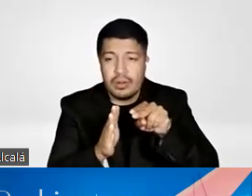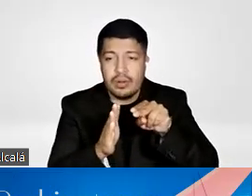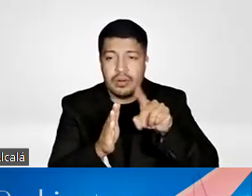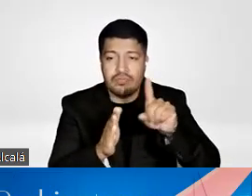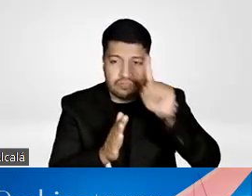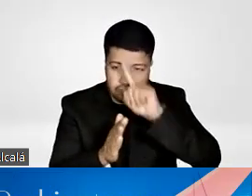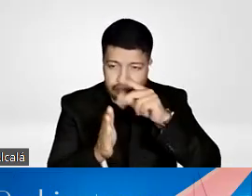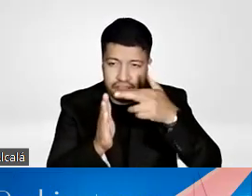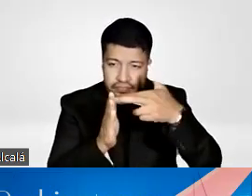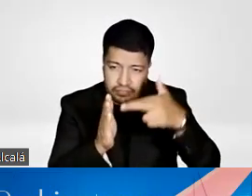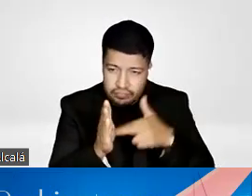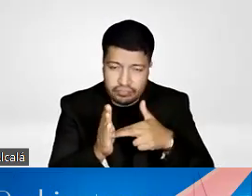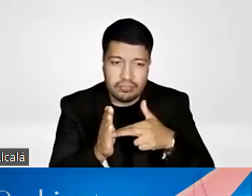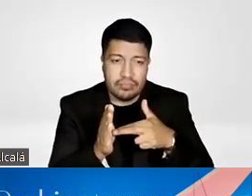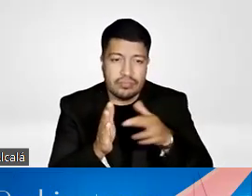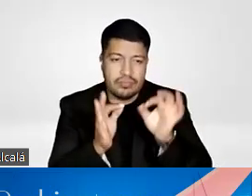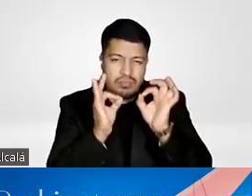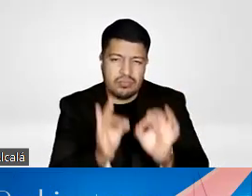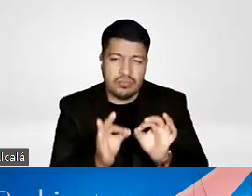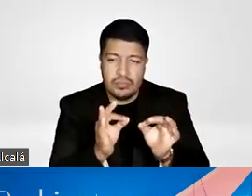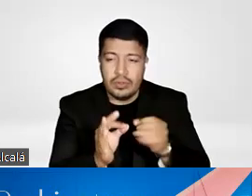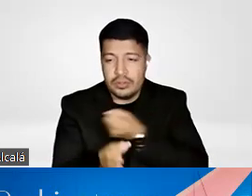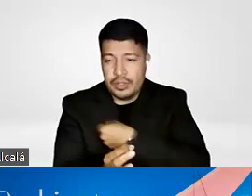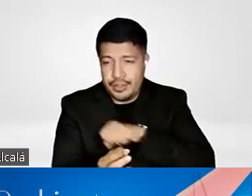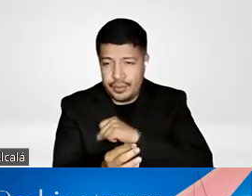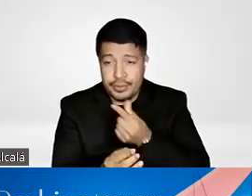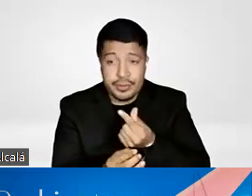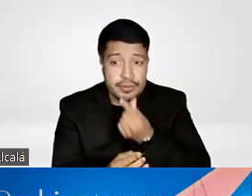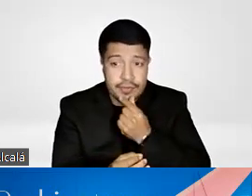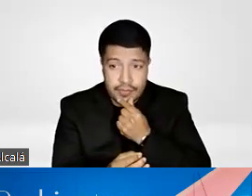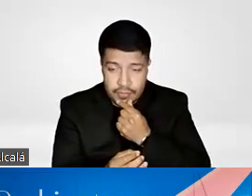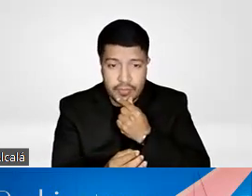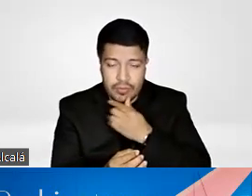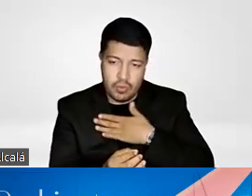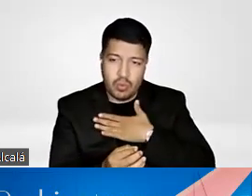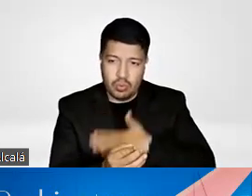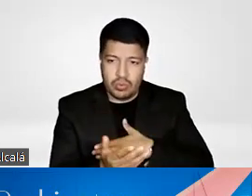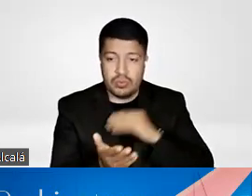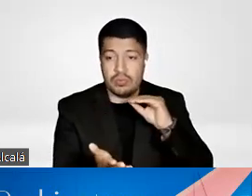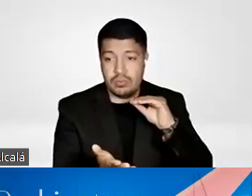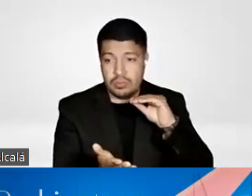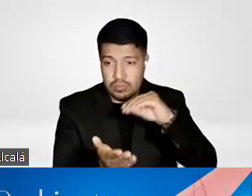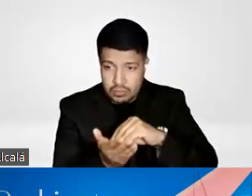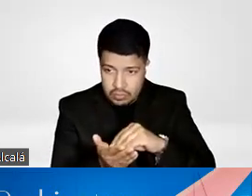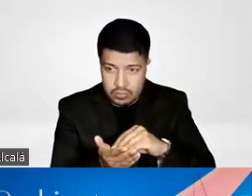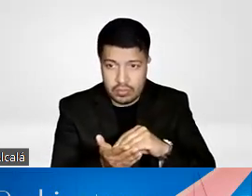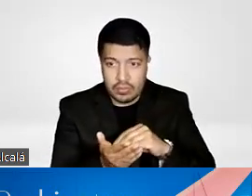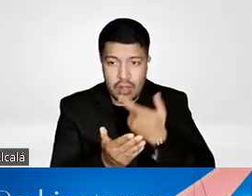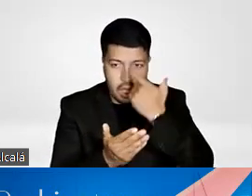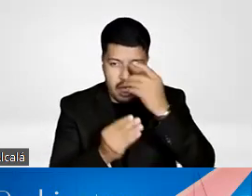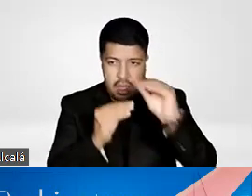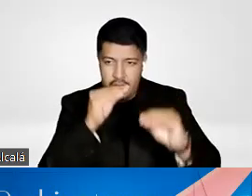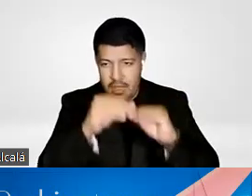atención a la salud del niño y justifica también pues la creación de la Dirección General de Atención al Neurodesarrollo. Por ejemplo,